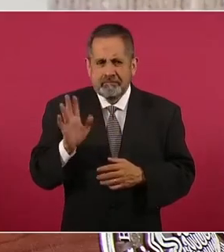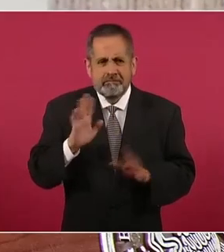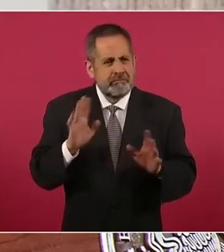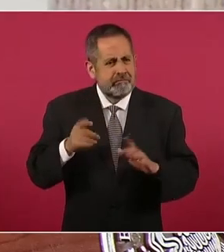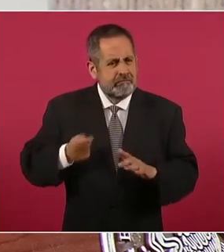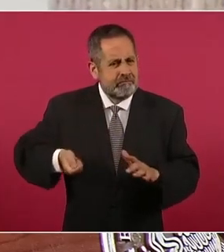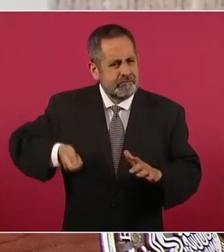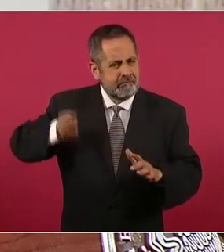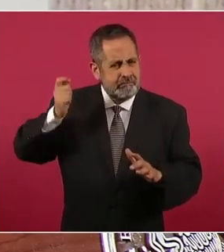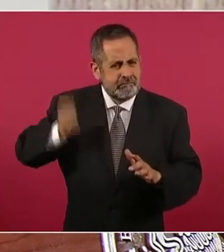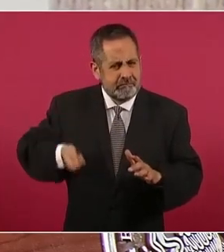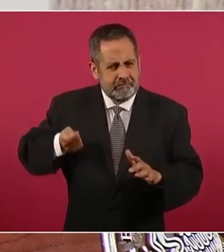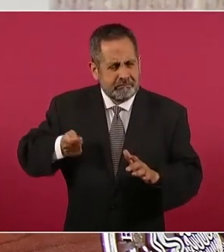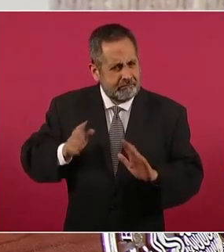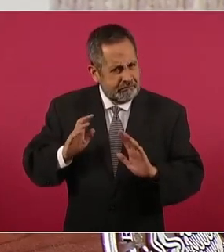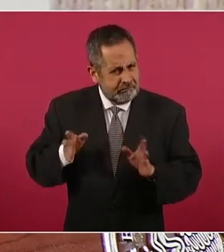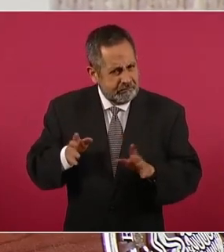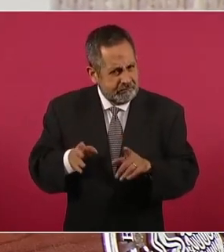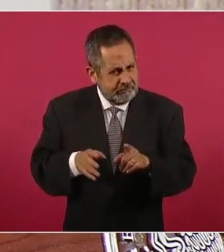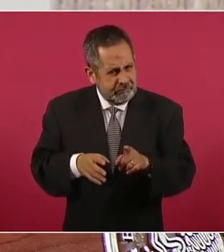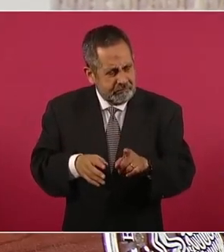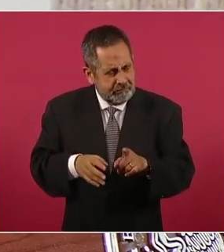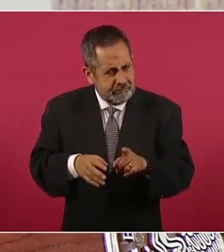sentenciaron o